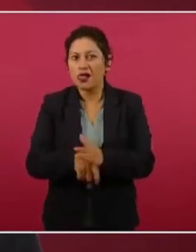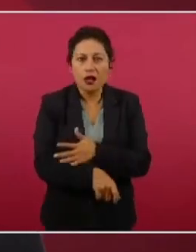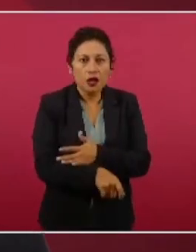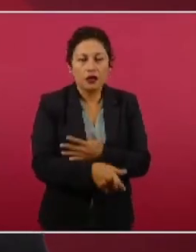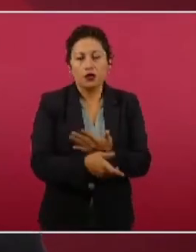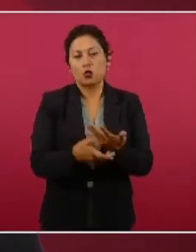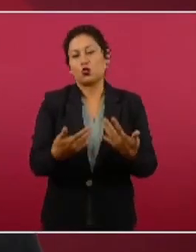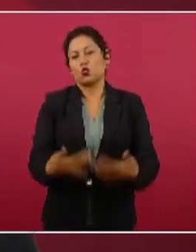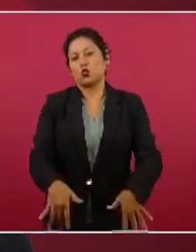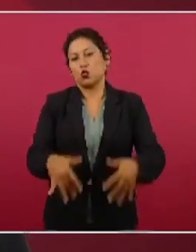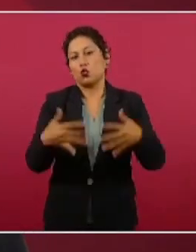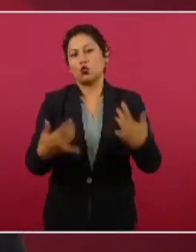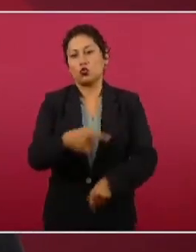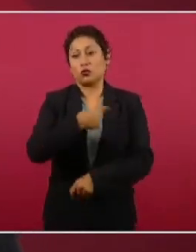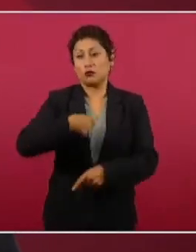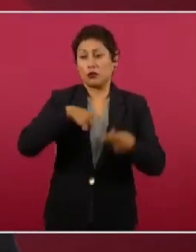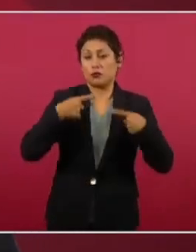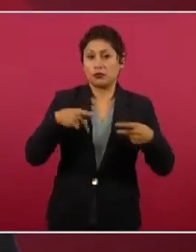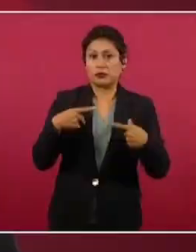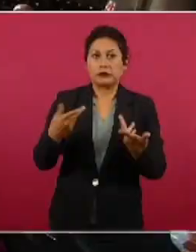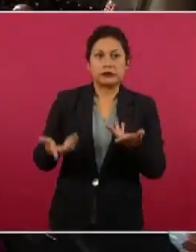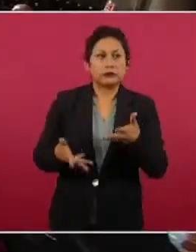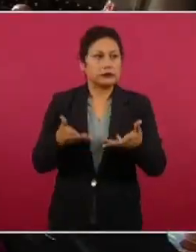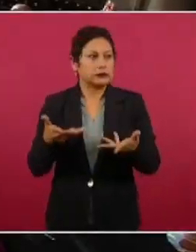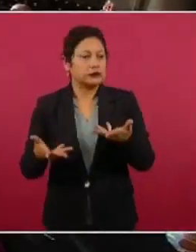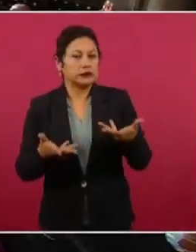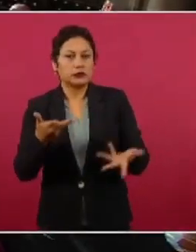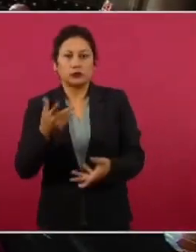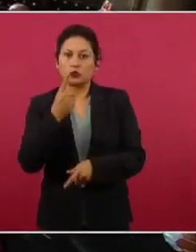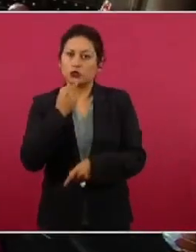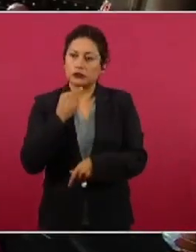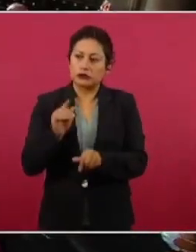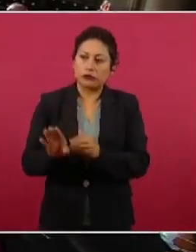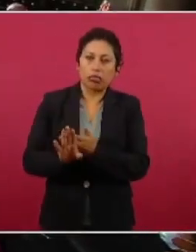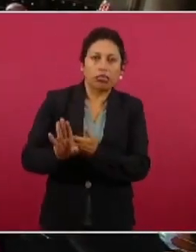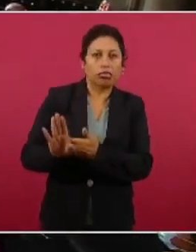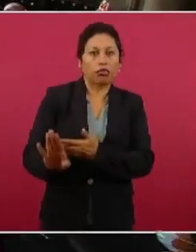no solo de la delincuencia, porque son lo mismo.